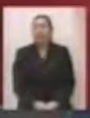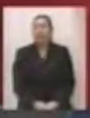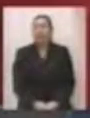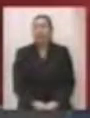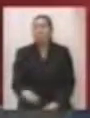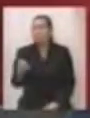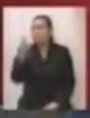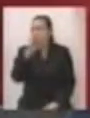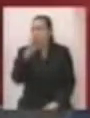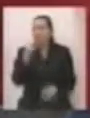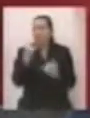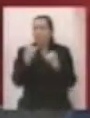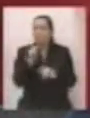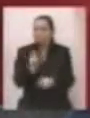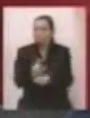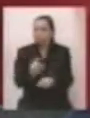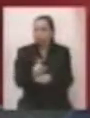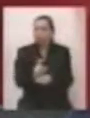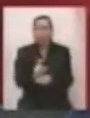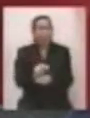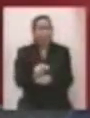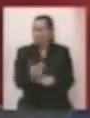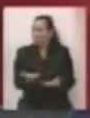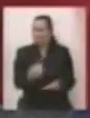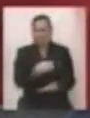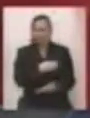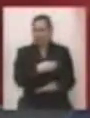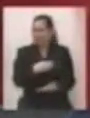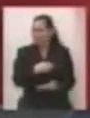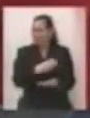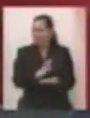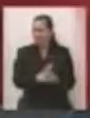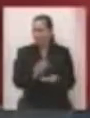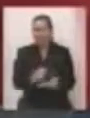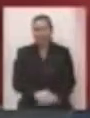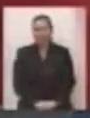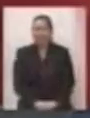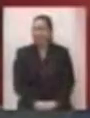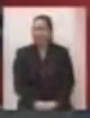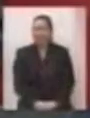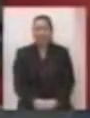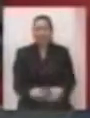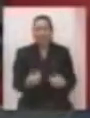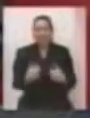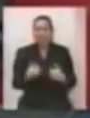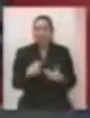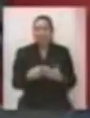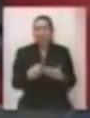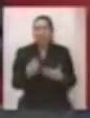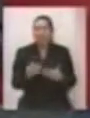se habla de buscar y informar y educar, y no está el Ministerio de Educación. El Ministerio de Educación tiene que